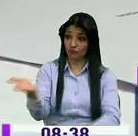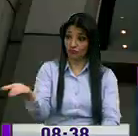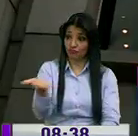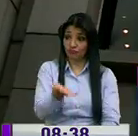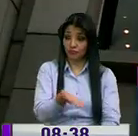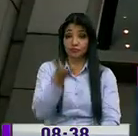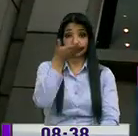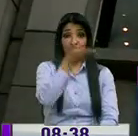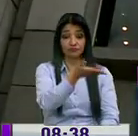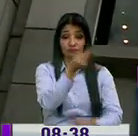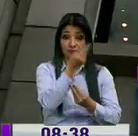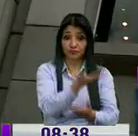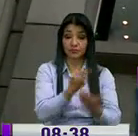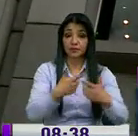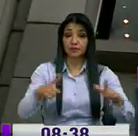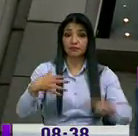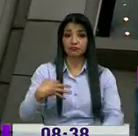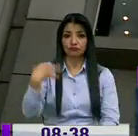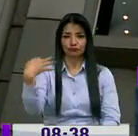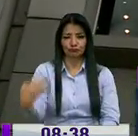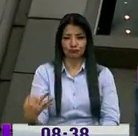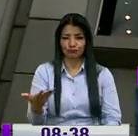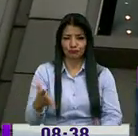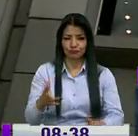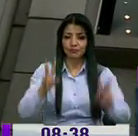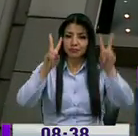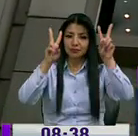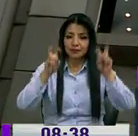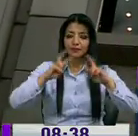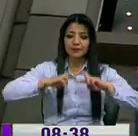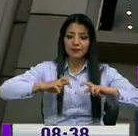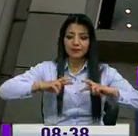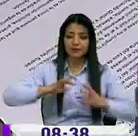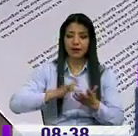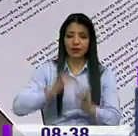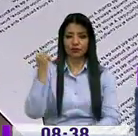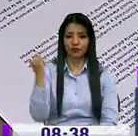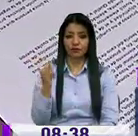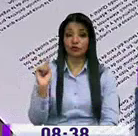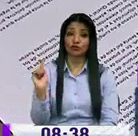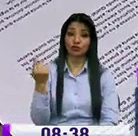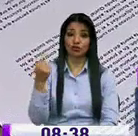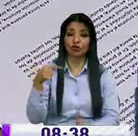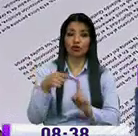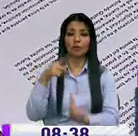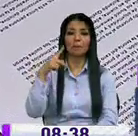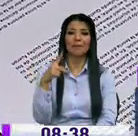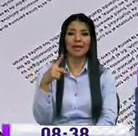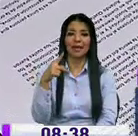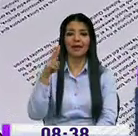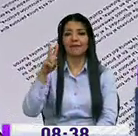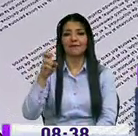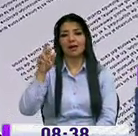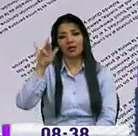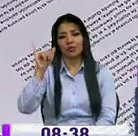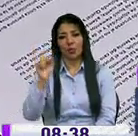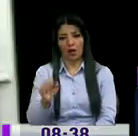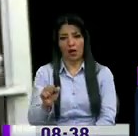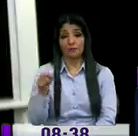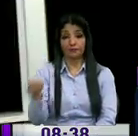su versión libre y voluntaria como parte de Arroz Verde Final. Solo lo hizo P. Verduga, quien aparentemente habría aportado